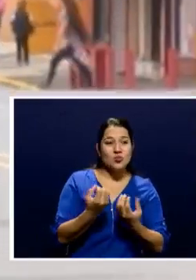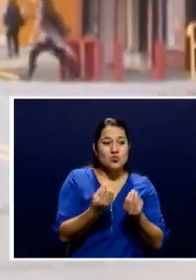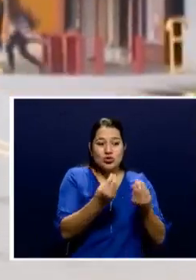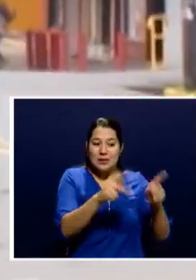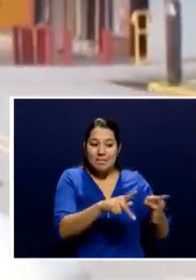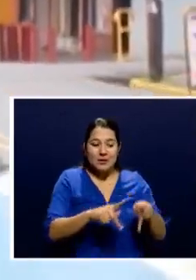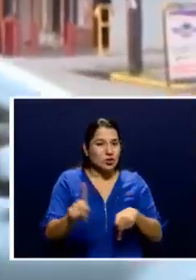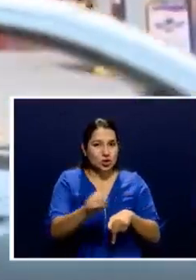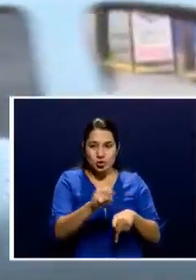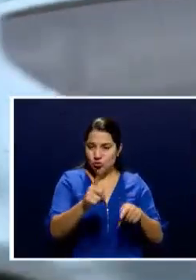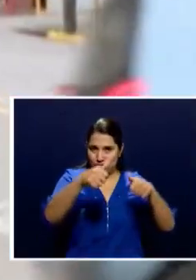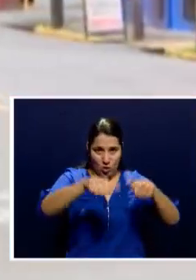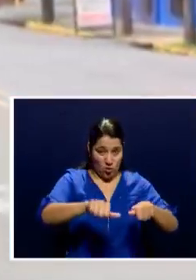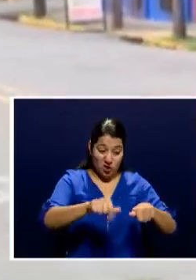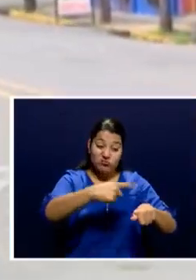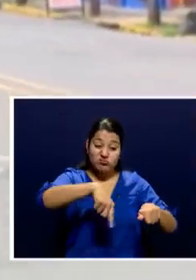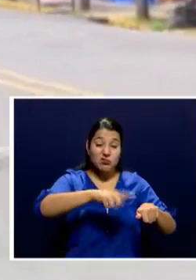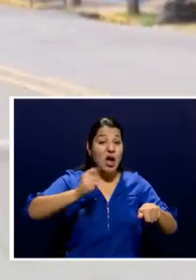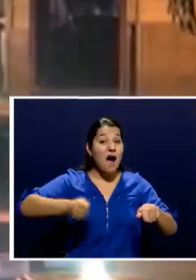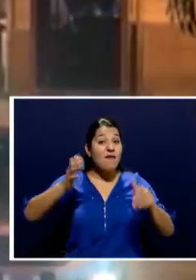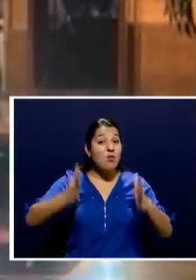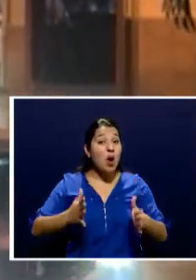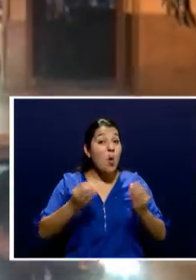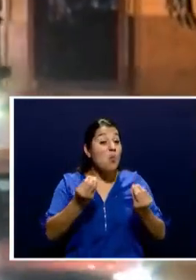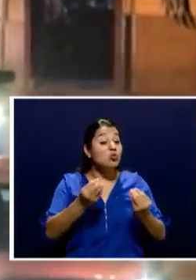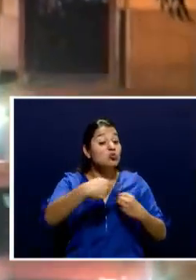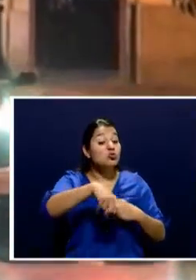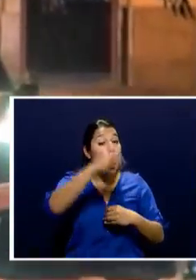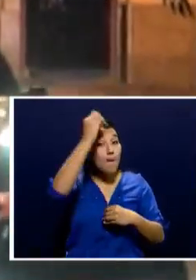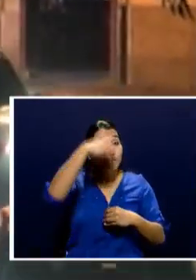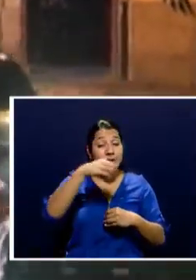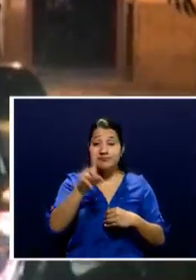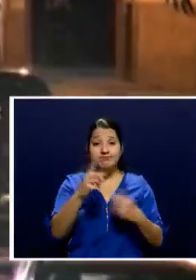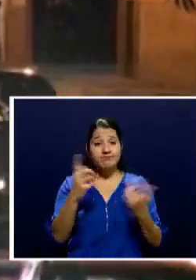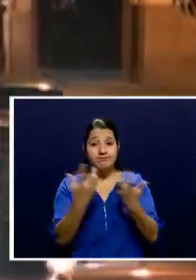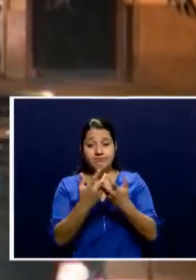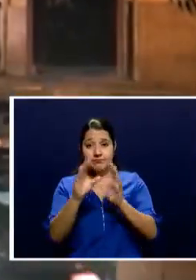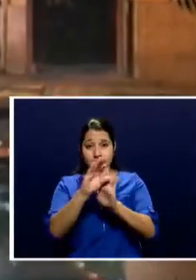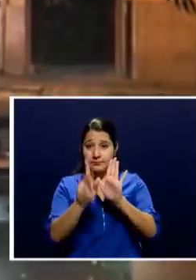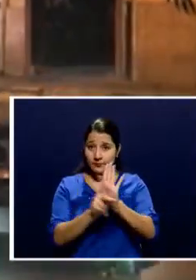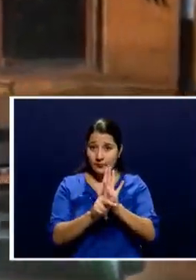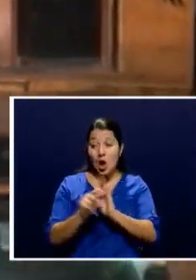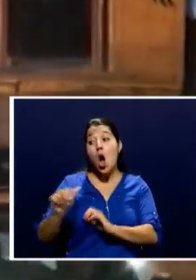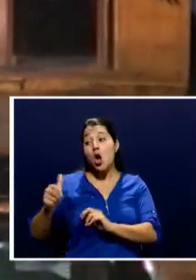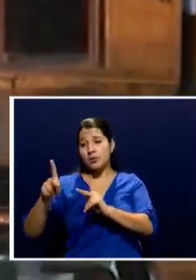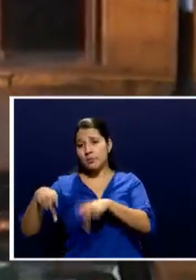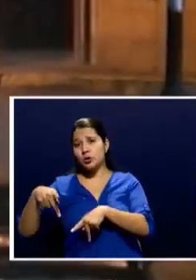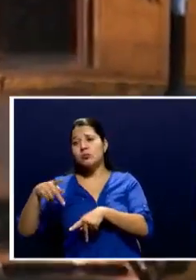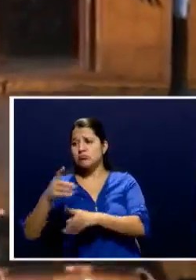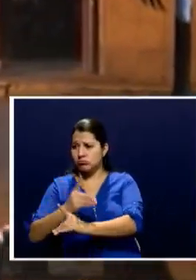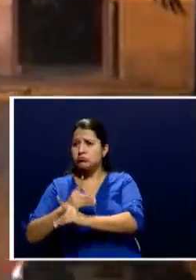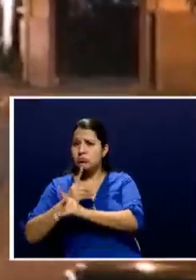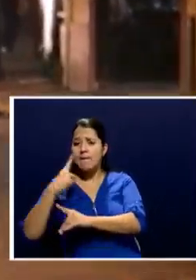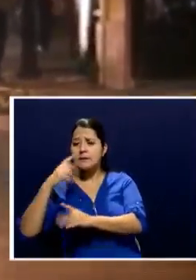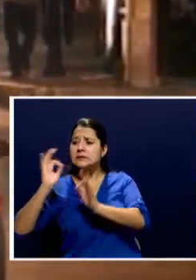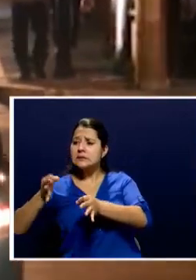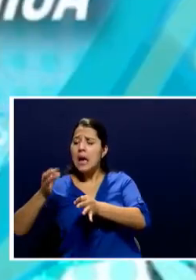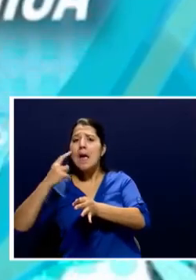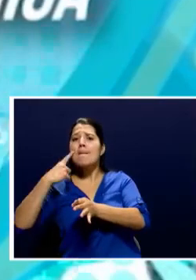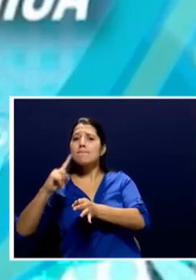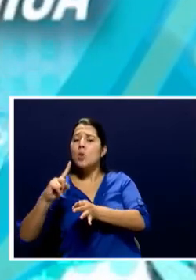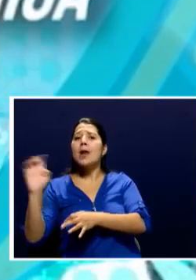pues algunos consideran que la medida es inconstitucional, mientras que otros la defienden por la situación de emergencia nacional que vive el